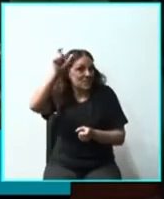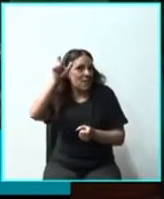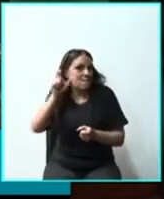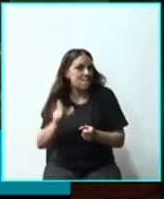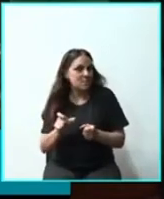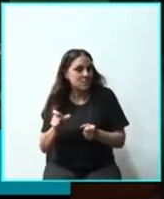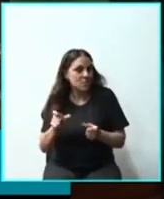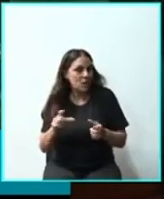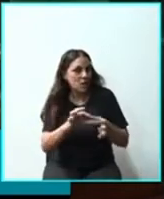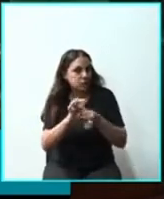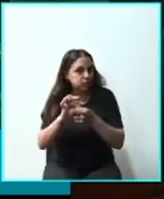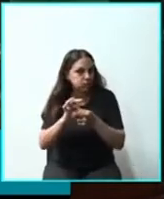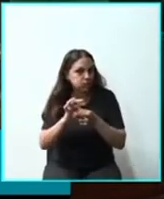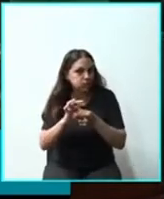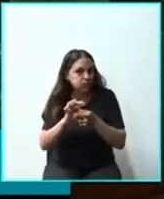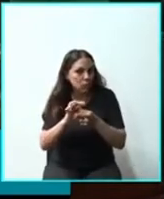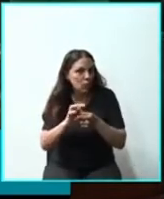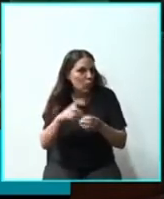la relación procesal,